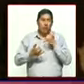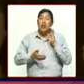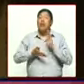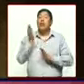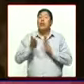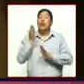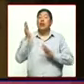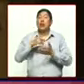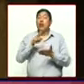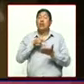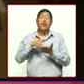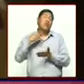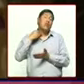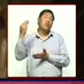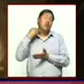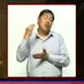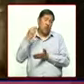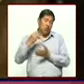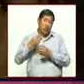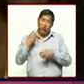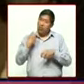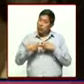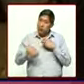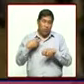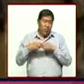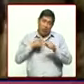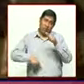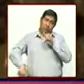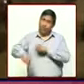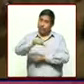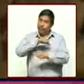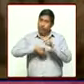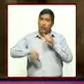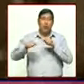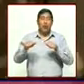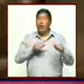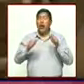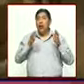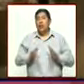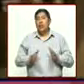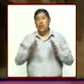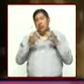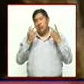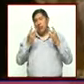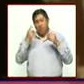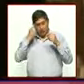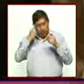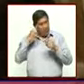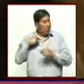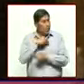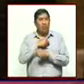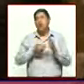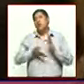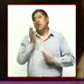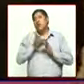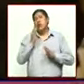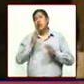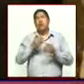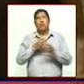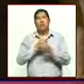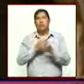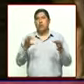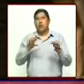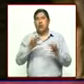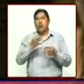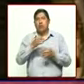del perímetro de la Plaza Murillo, que sería bastante complicado porque está cercado justamente por estos activistas. Así que presumimos que podría estar yendo a la unidad de